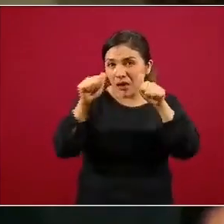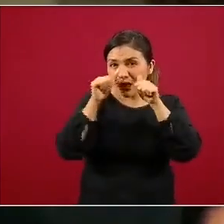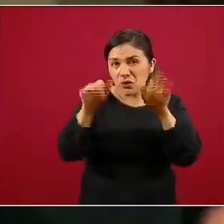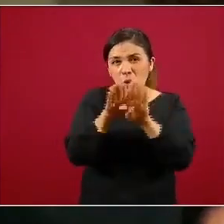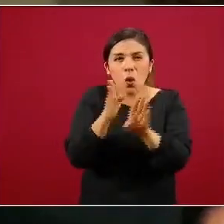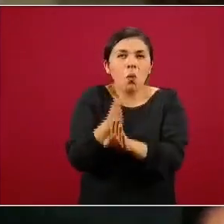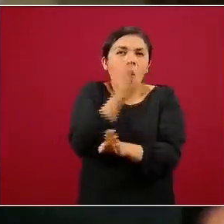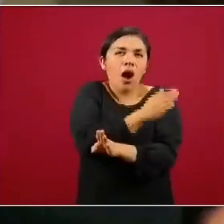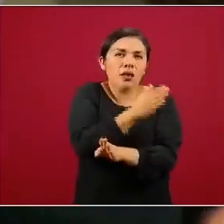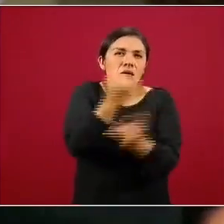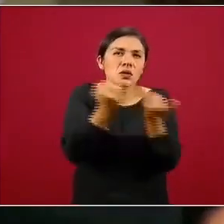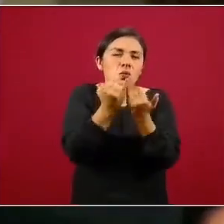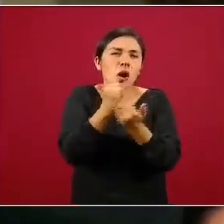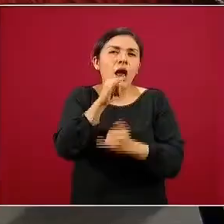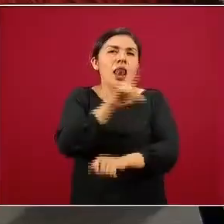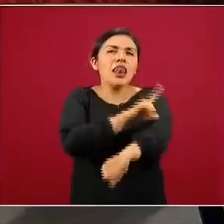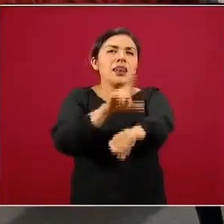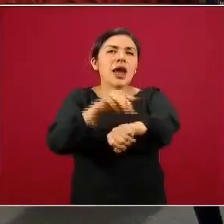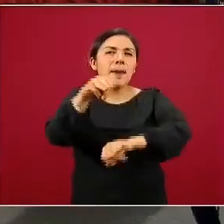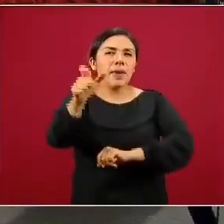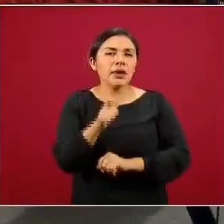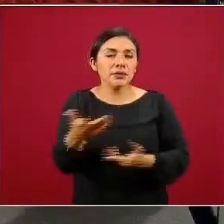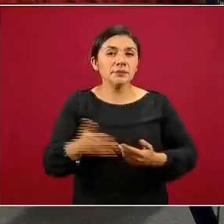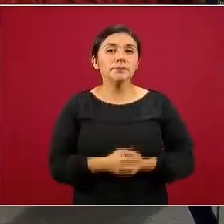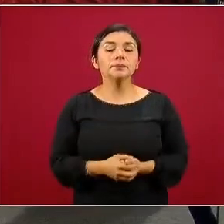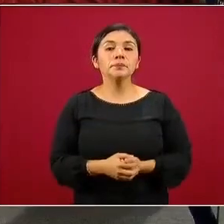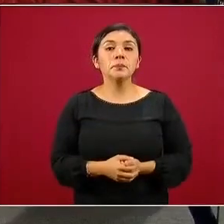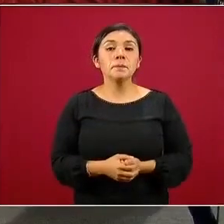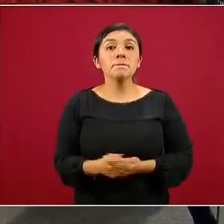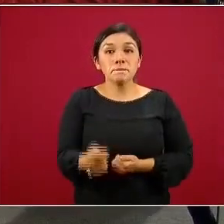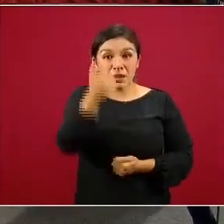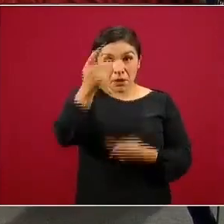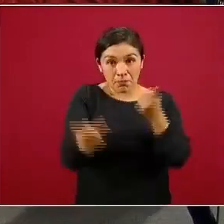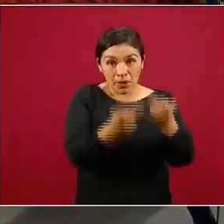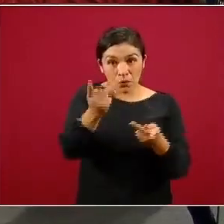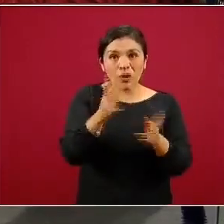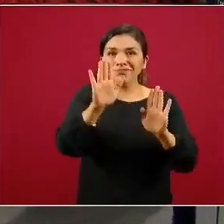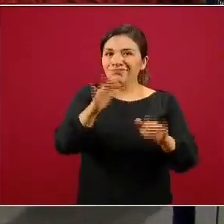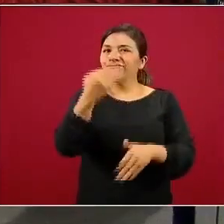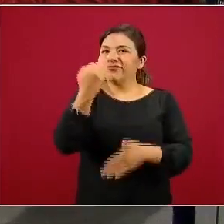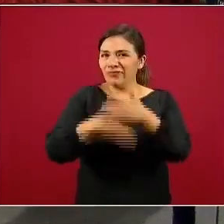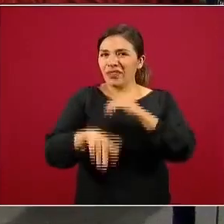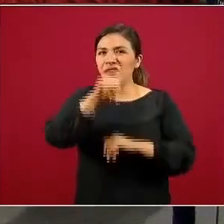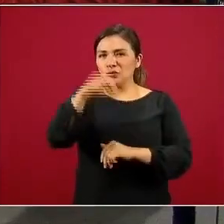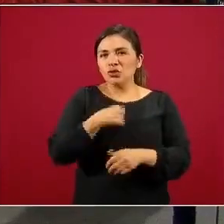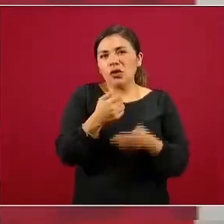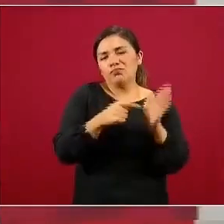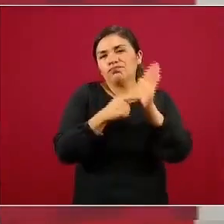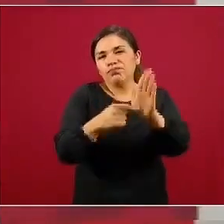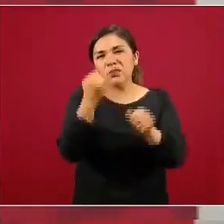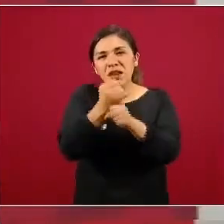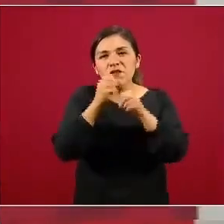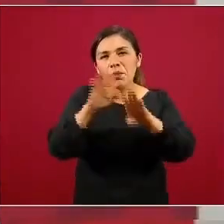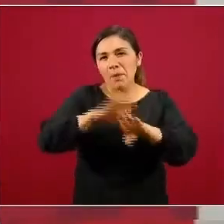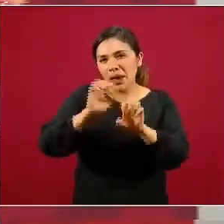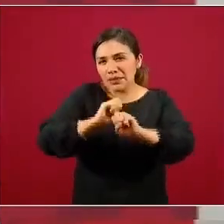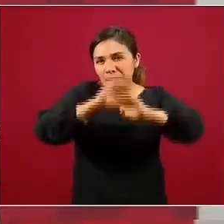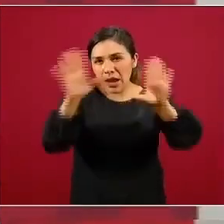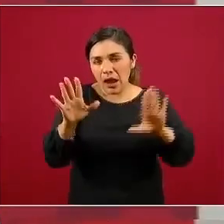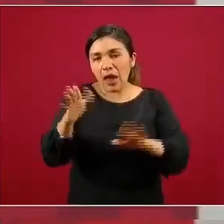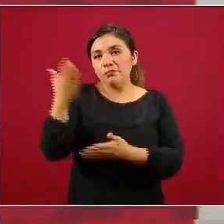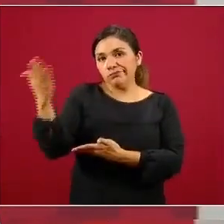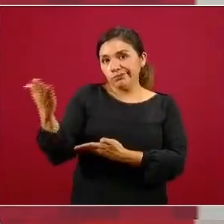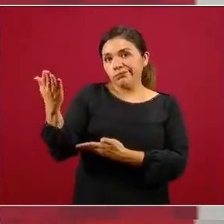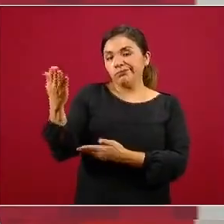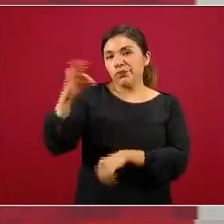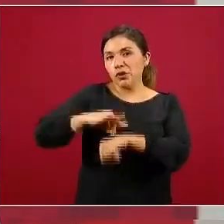como se le ha hecho a la Liga MX. Sobre la primera pregunta, se la dejo pendiente para que le traigamos datos más específicos y le damos